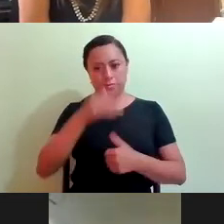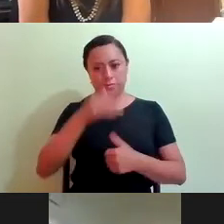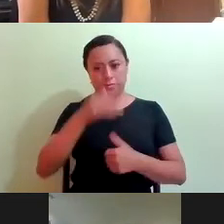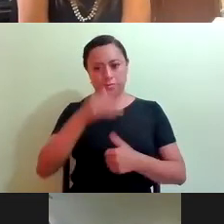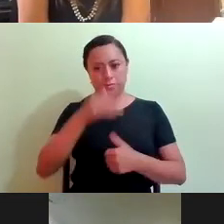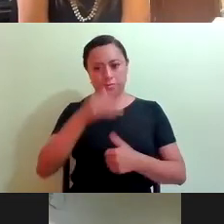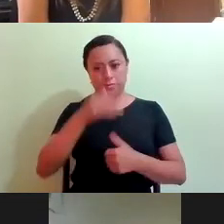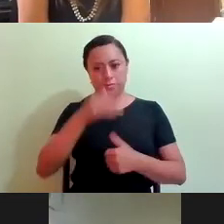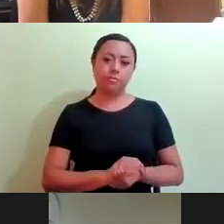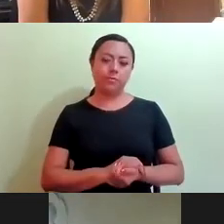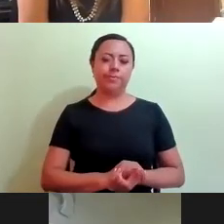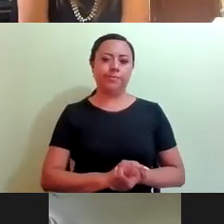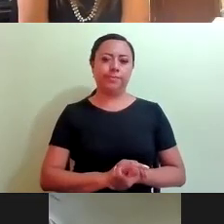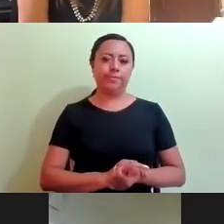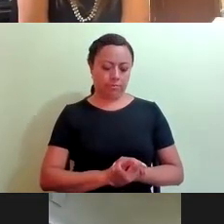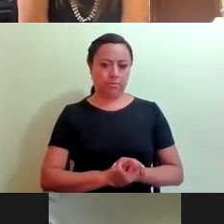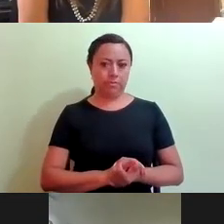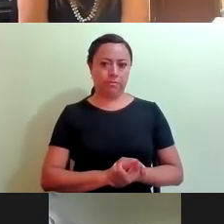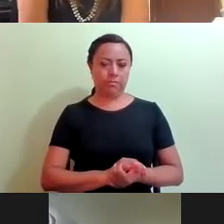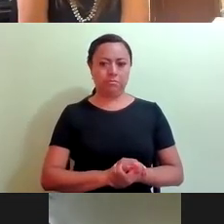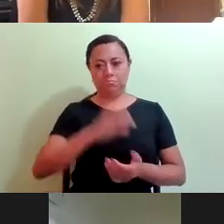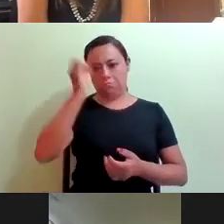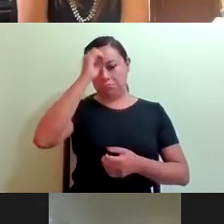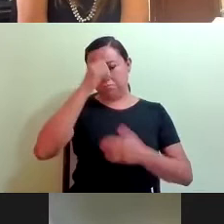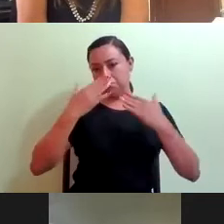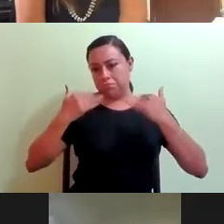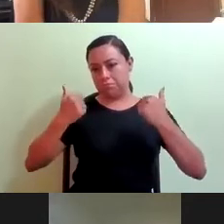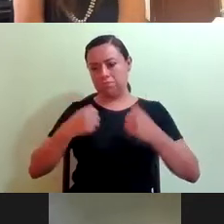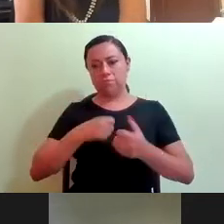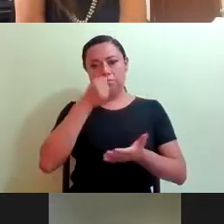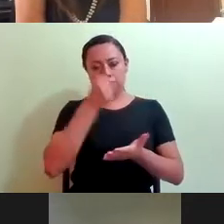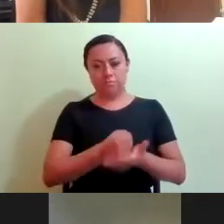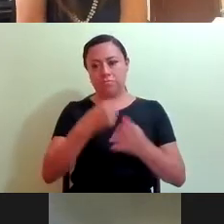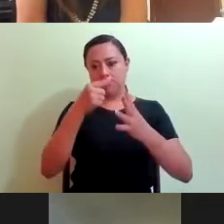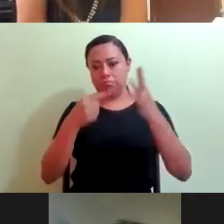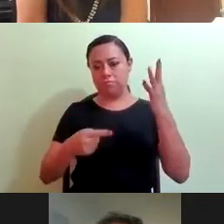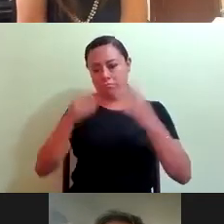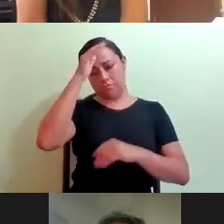Parece ser que no. Al no haber comentarios o opiniones en contra, se aprueba en sus términos el acuerdo